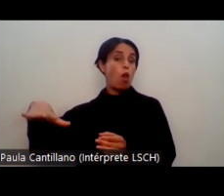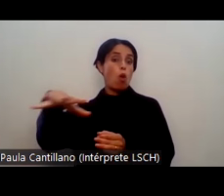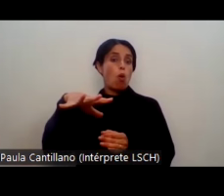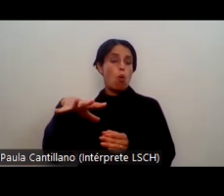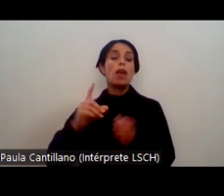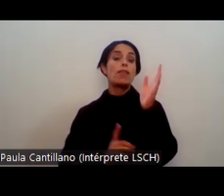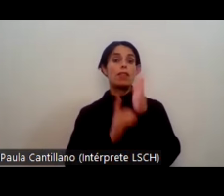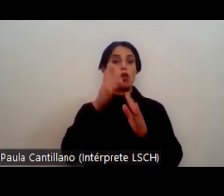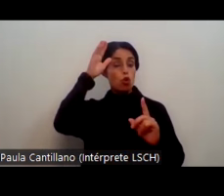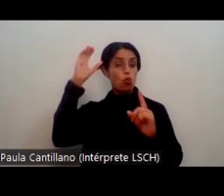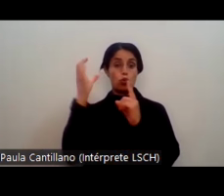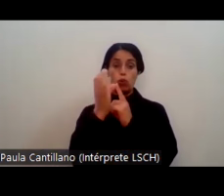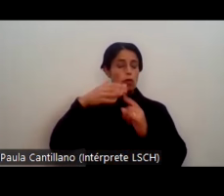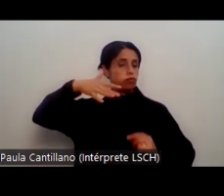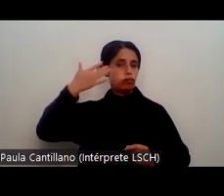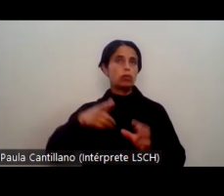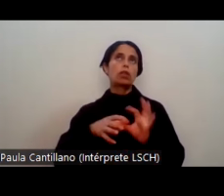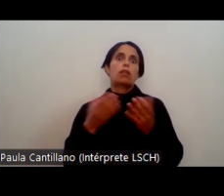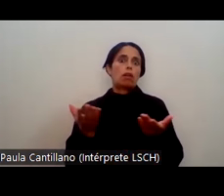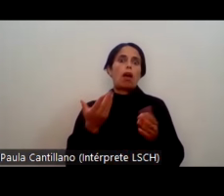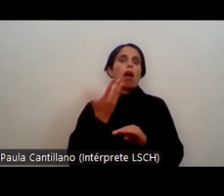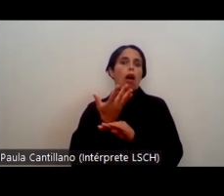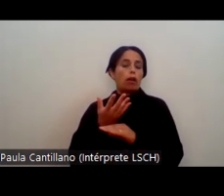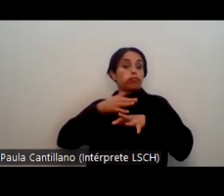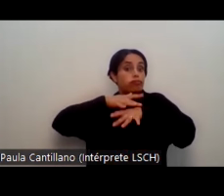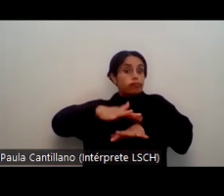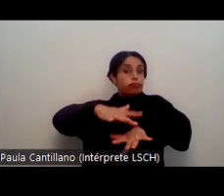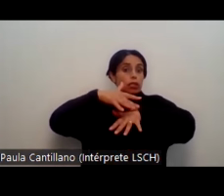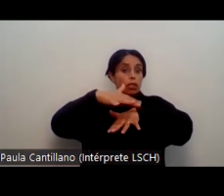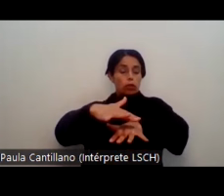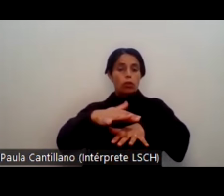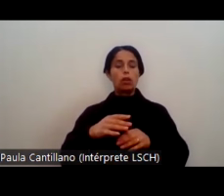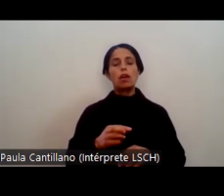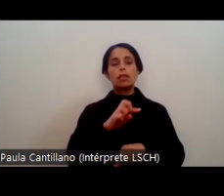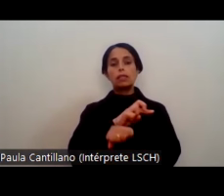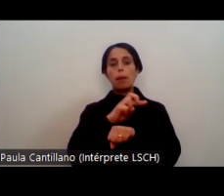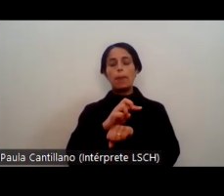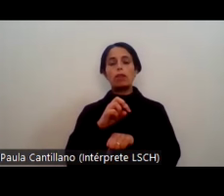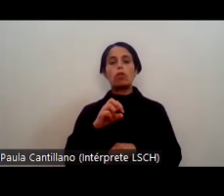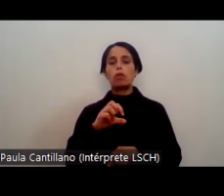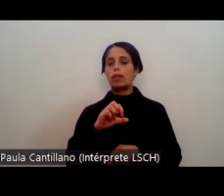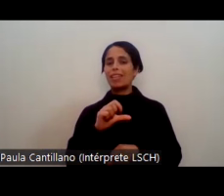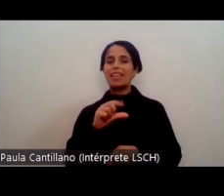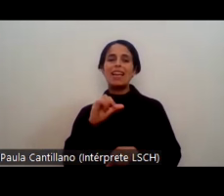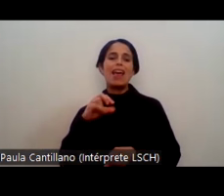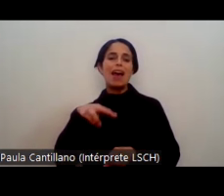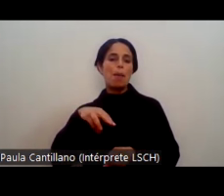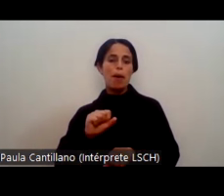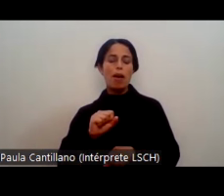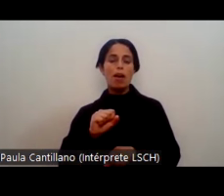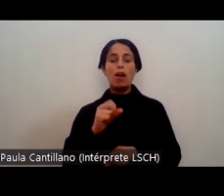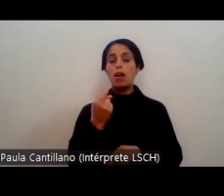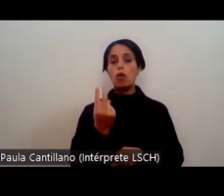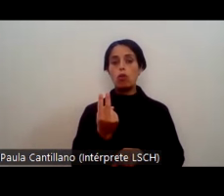importantes gracias a los ríos, ¿no? Básicamente San Pedro y Vilama, que son los dos